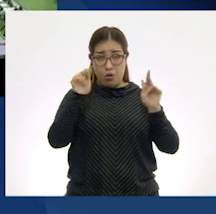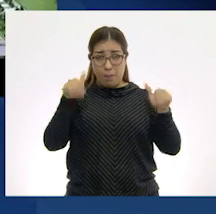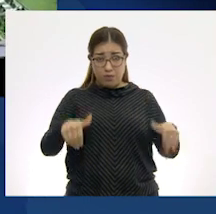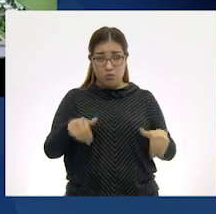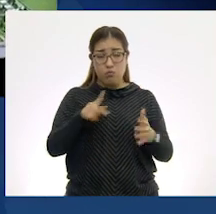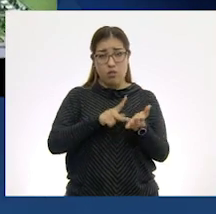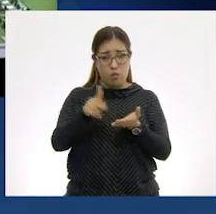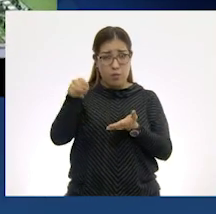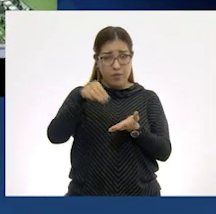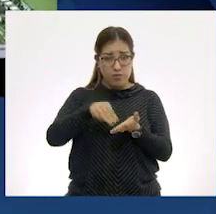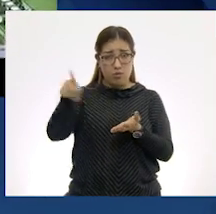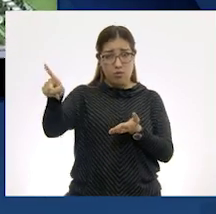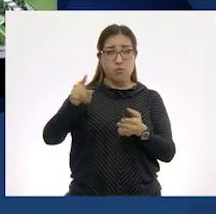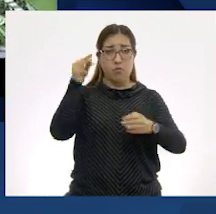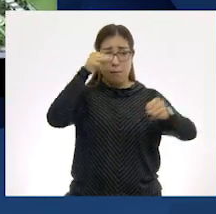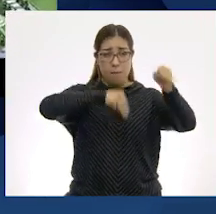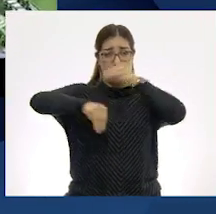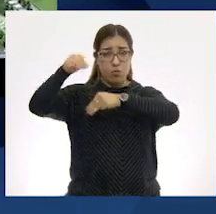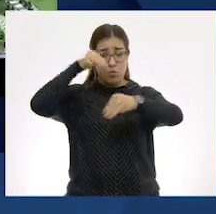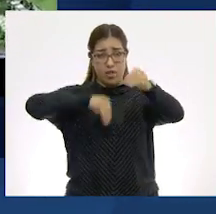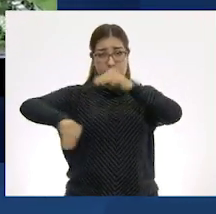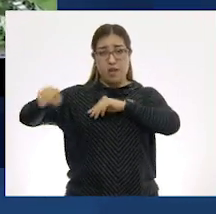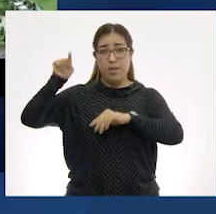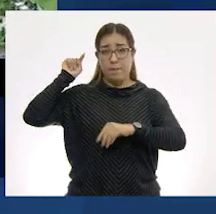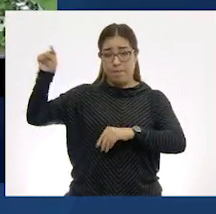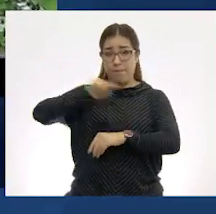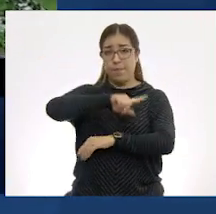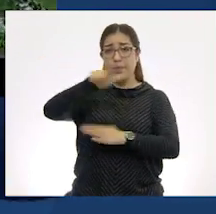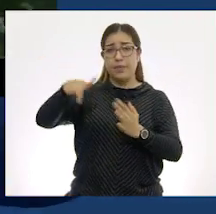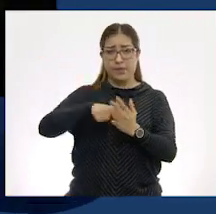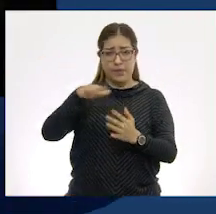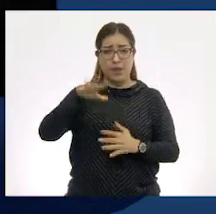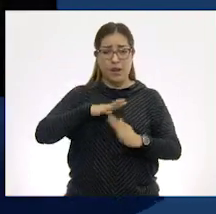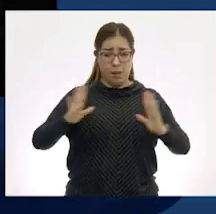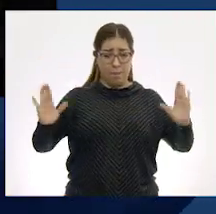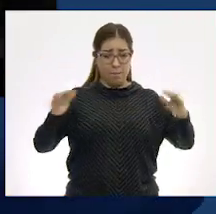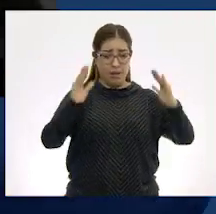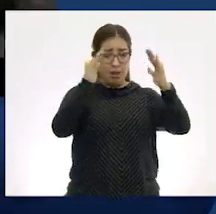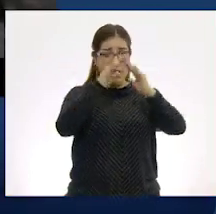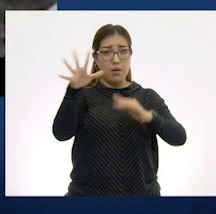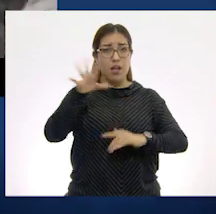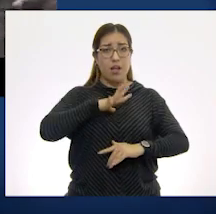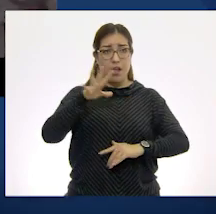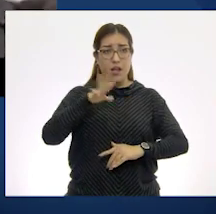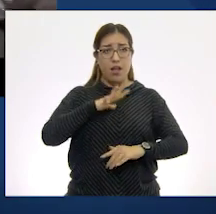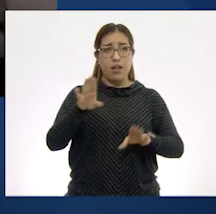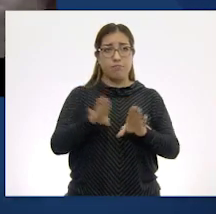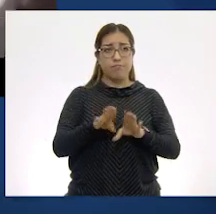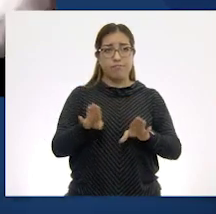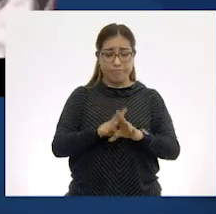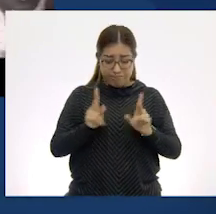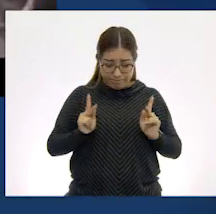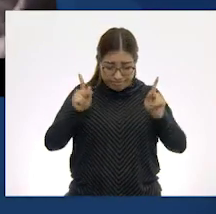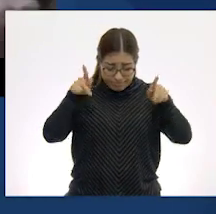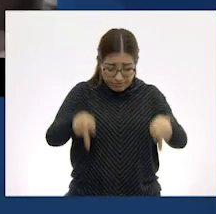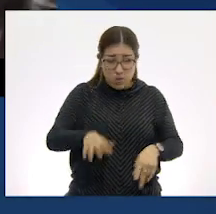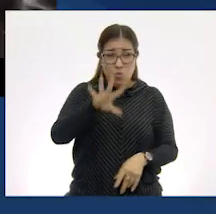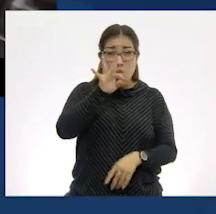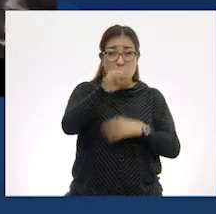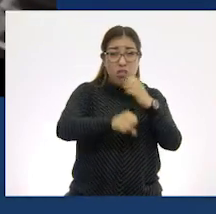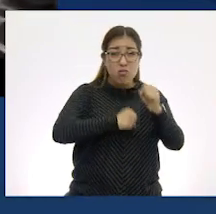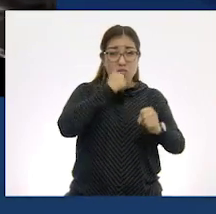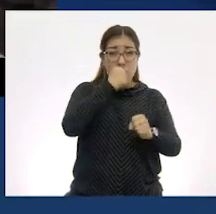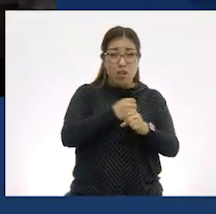montaña Lisa, en Xi'an. Aquí se erige una pirámide donde se encuentra una cámara mortuoria construida durante 40 años